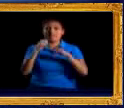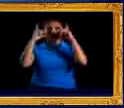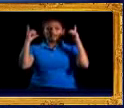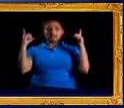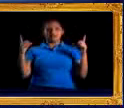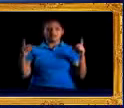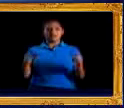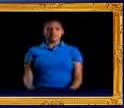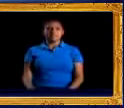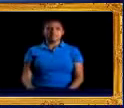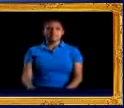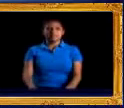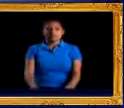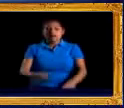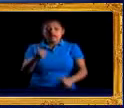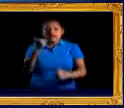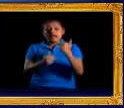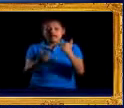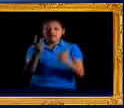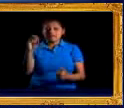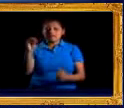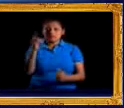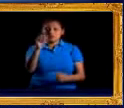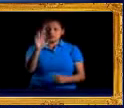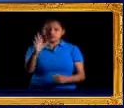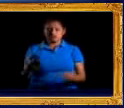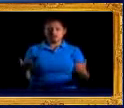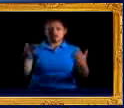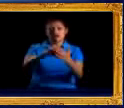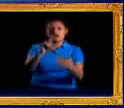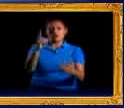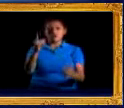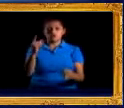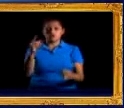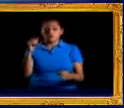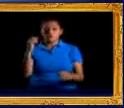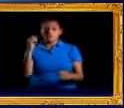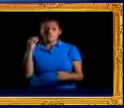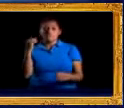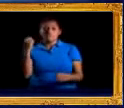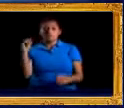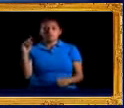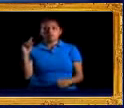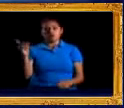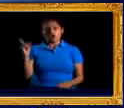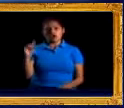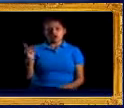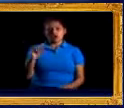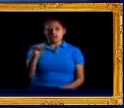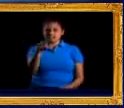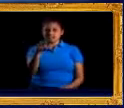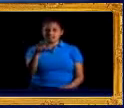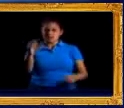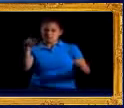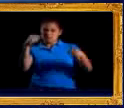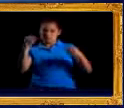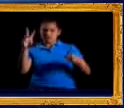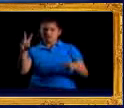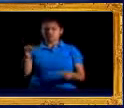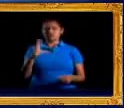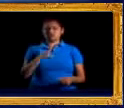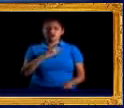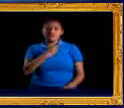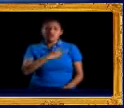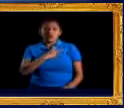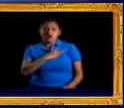porque cada vez que usted trae un billete de un quetzal, de un peso, de un dólar, ese papel no vale nada. Lo